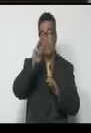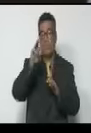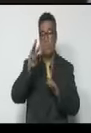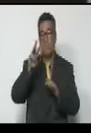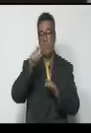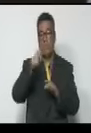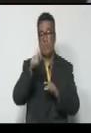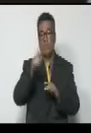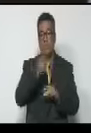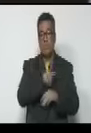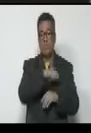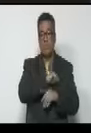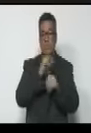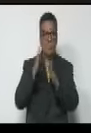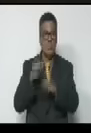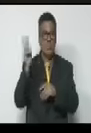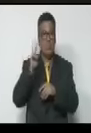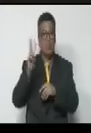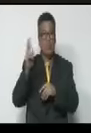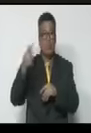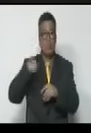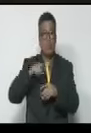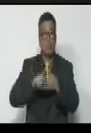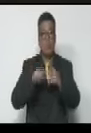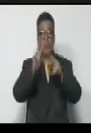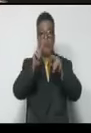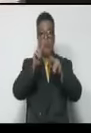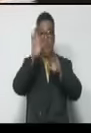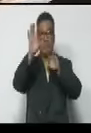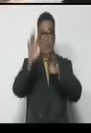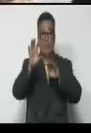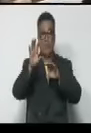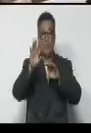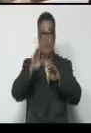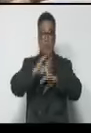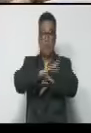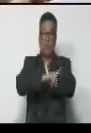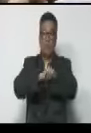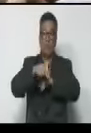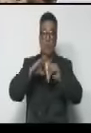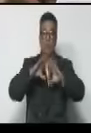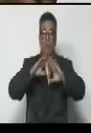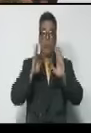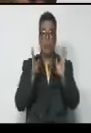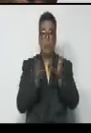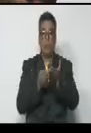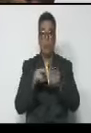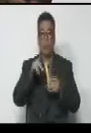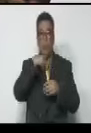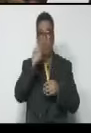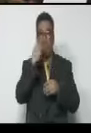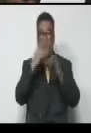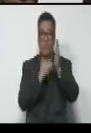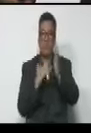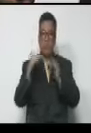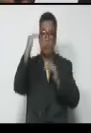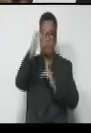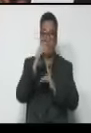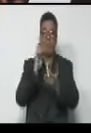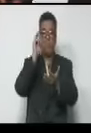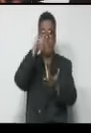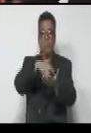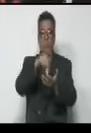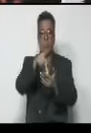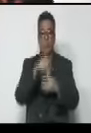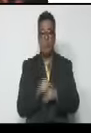español. Venezuela es el segundo país más corrupto del mundo. Políticos de alto rango